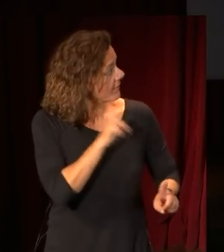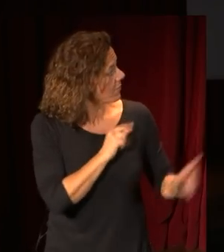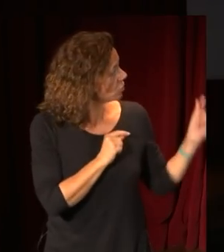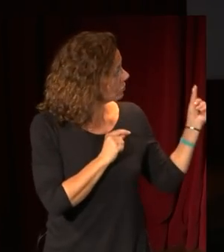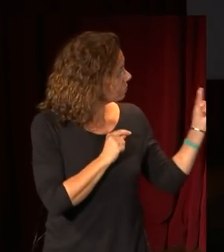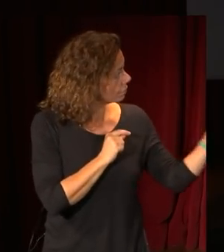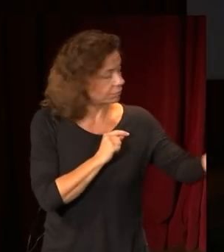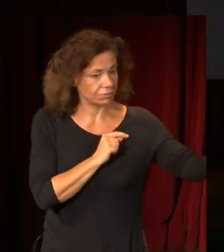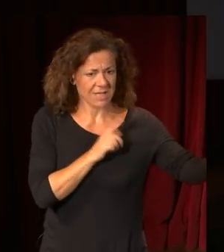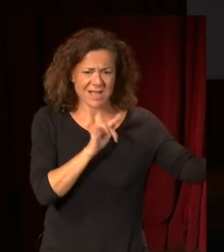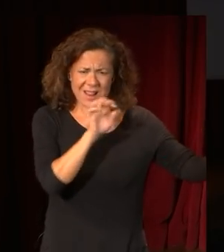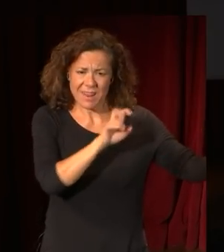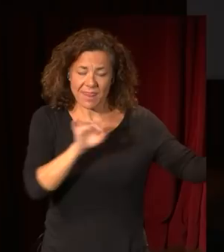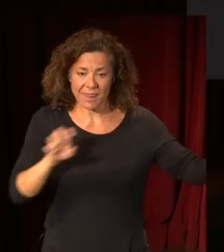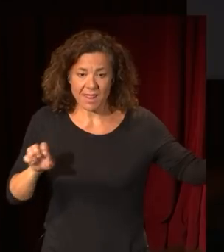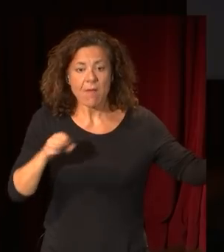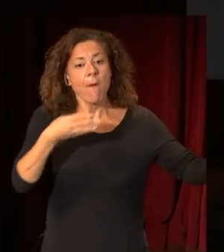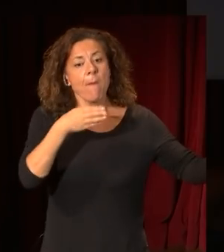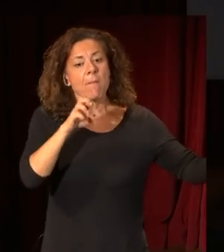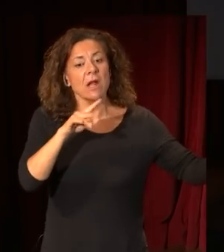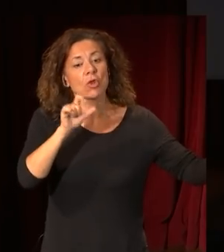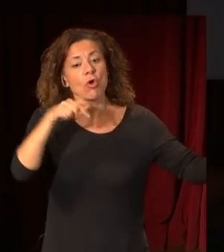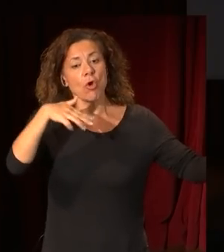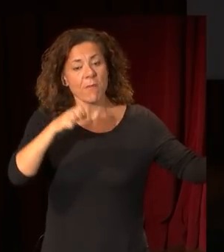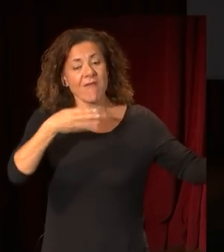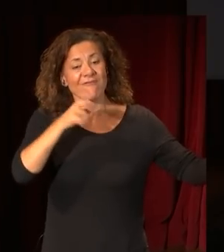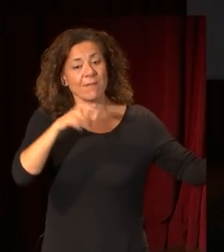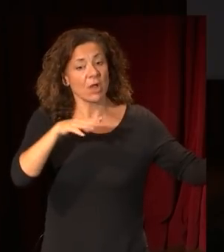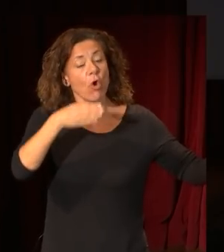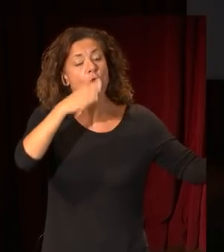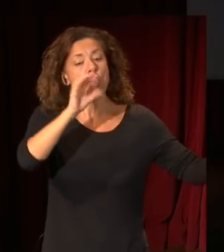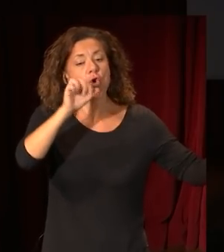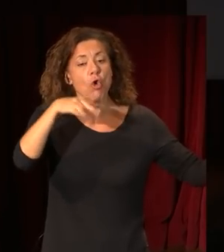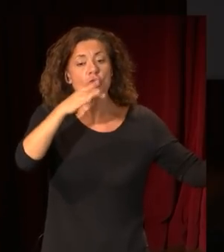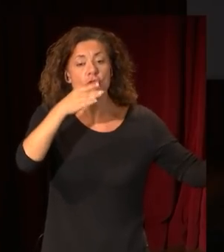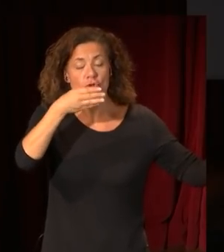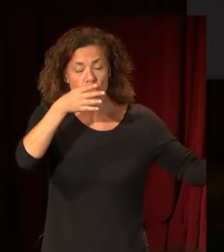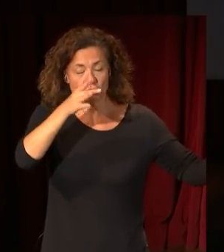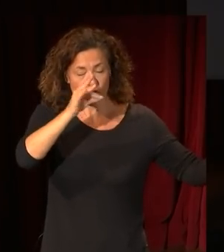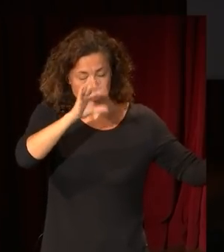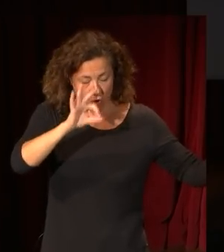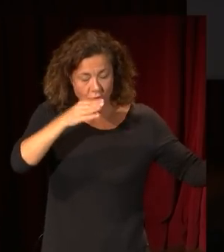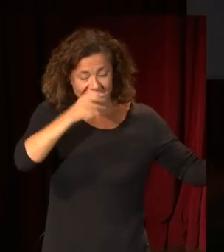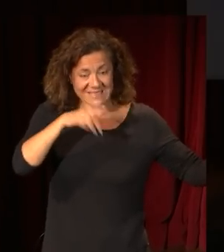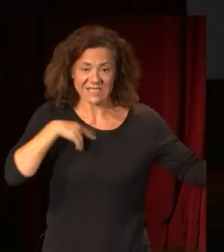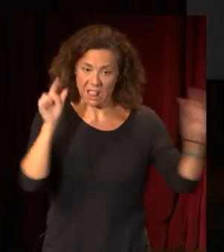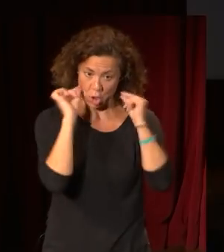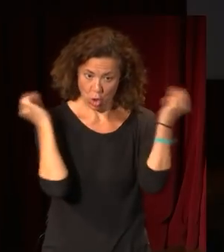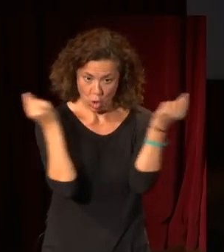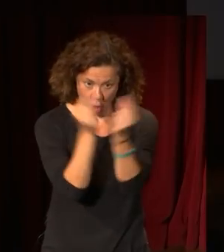cita a este opus o obra de bartolomé bermejo cordobeses de córdoba es la única referencia al origen